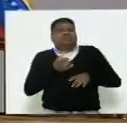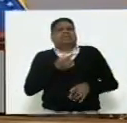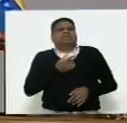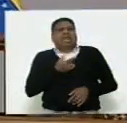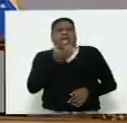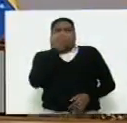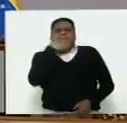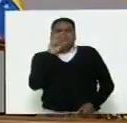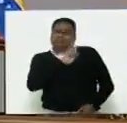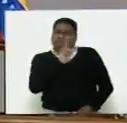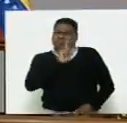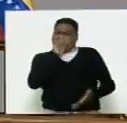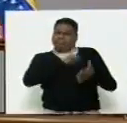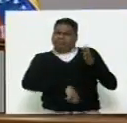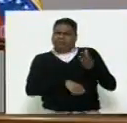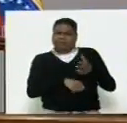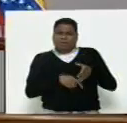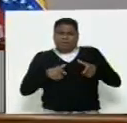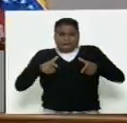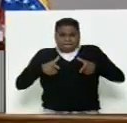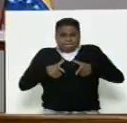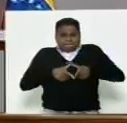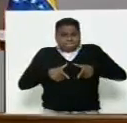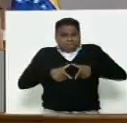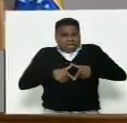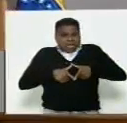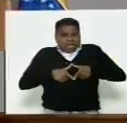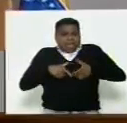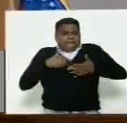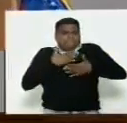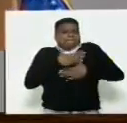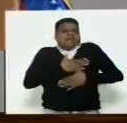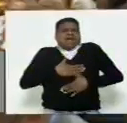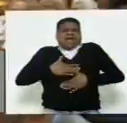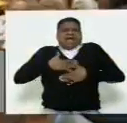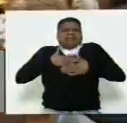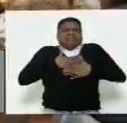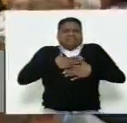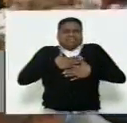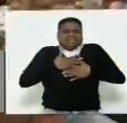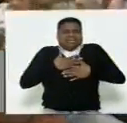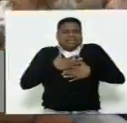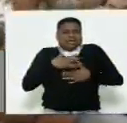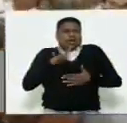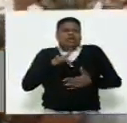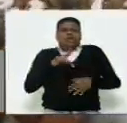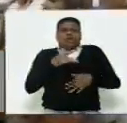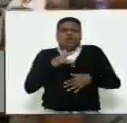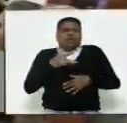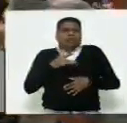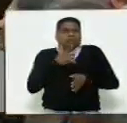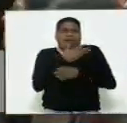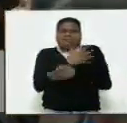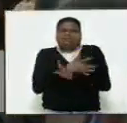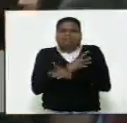No. Pariré con placer. Lo hice con placer y lo paro con placer.